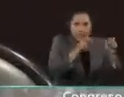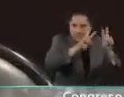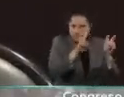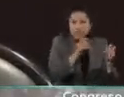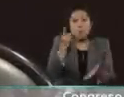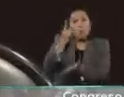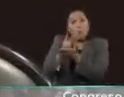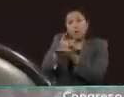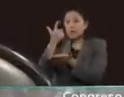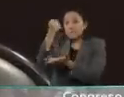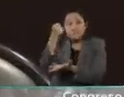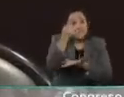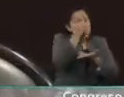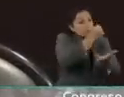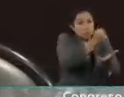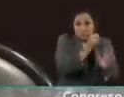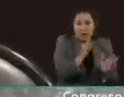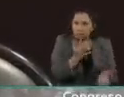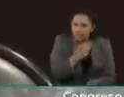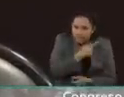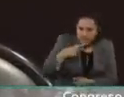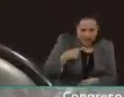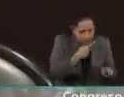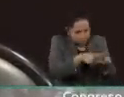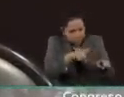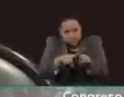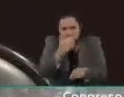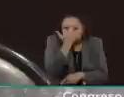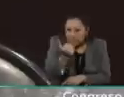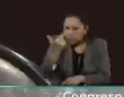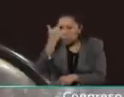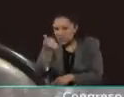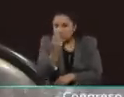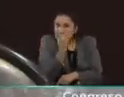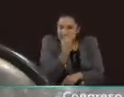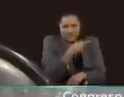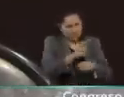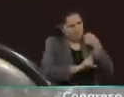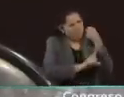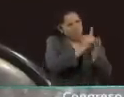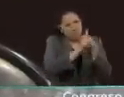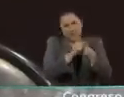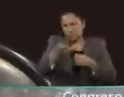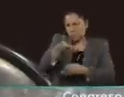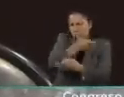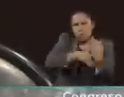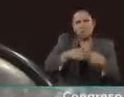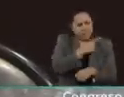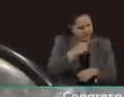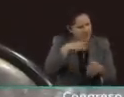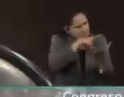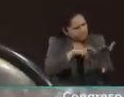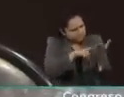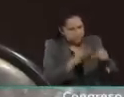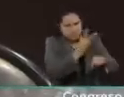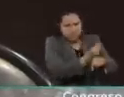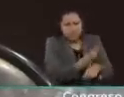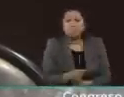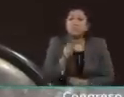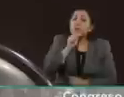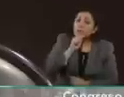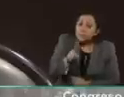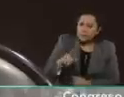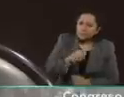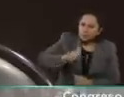poder erradicar este cáncer que daña a todas y a todos. Seguiremos luchando por una auténtica reforma del sistema de salud